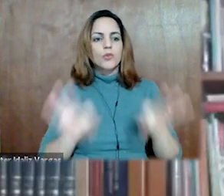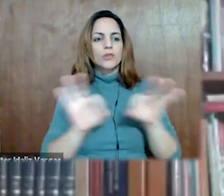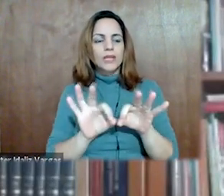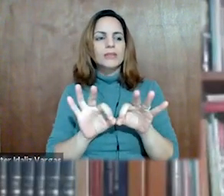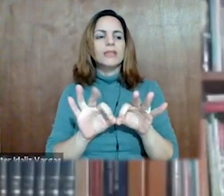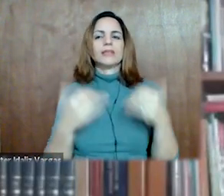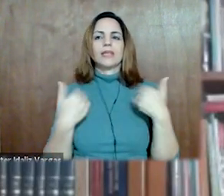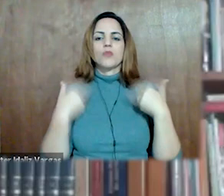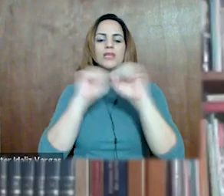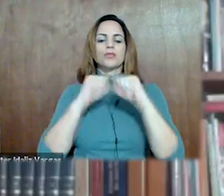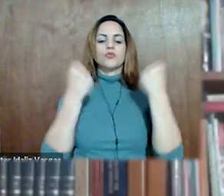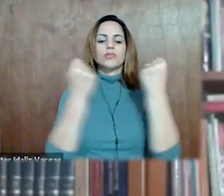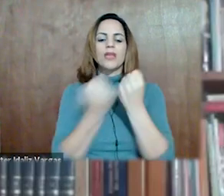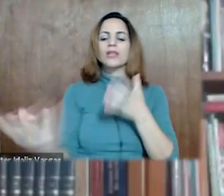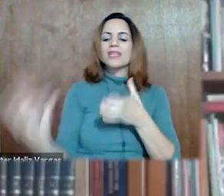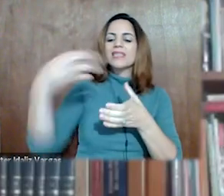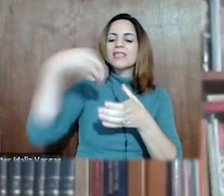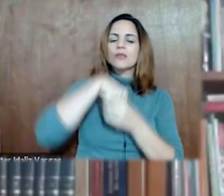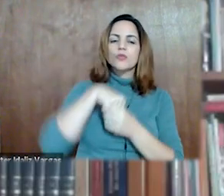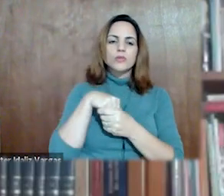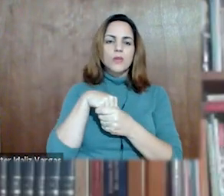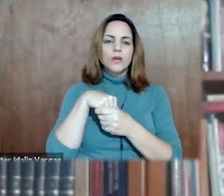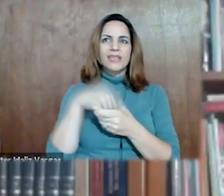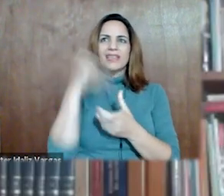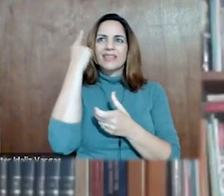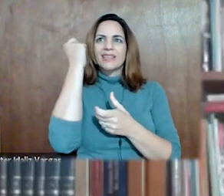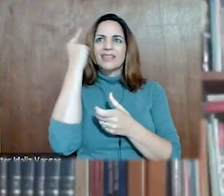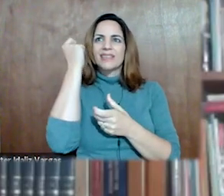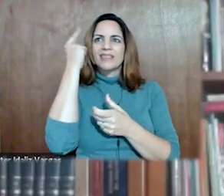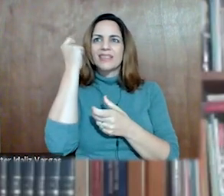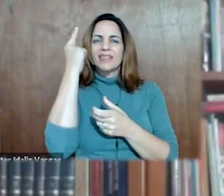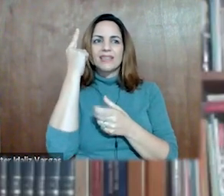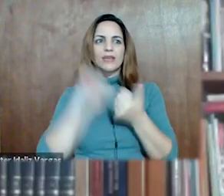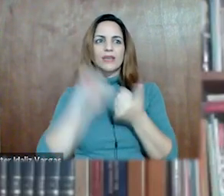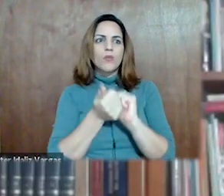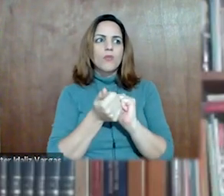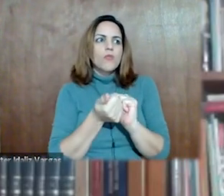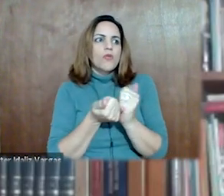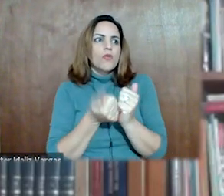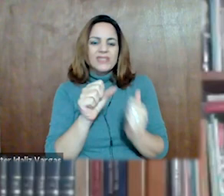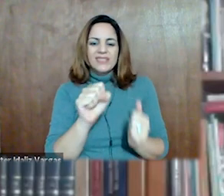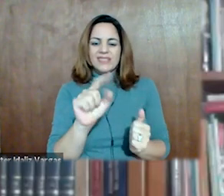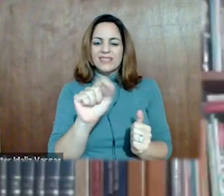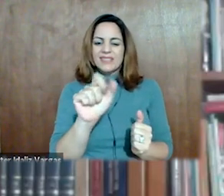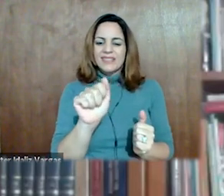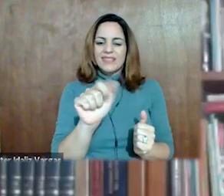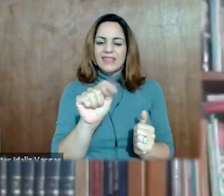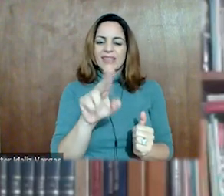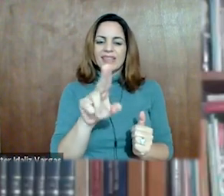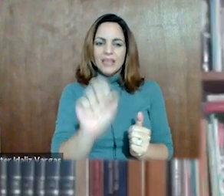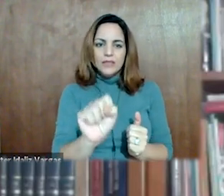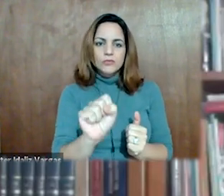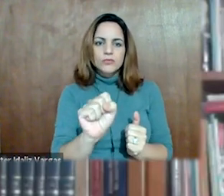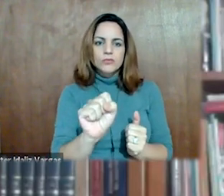inclusiva y una sociedad que reconozca que los retos ya no son necesariamente el estatus, sino la sociedad